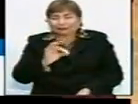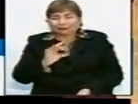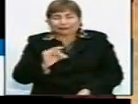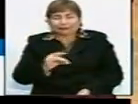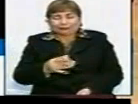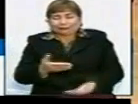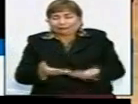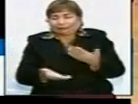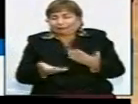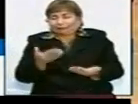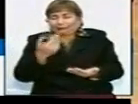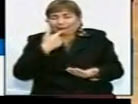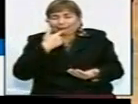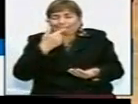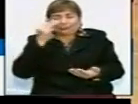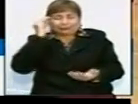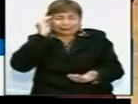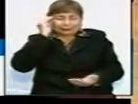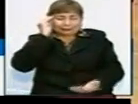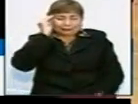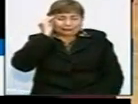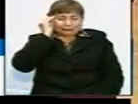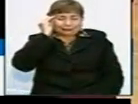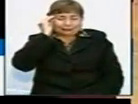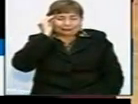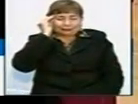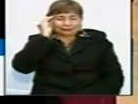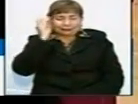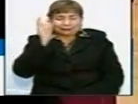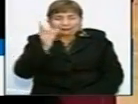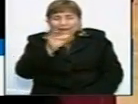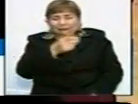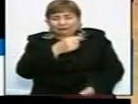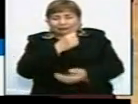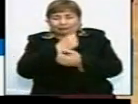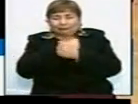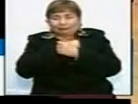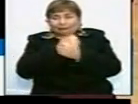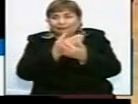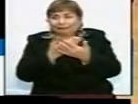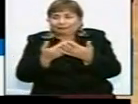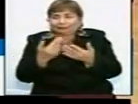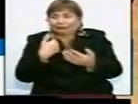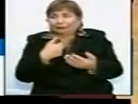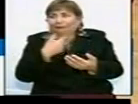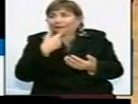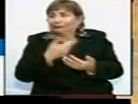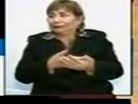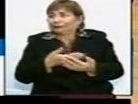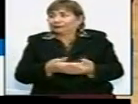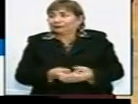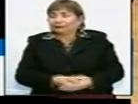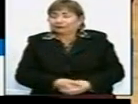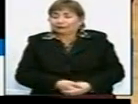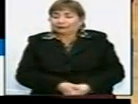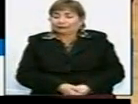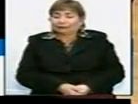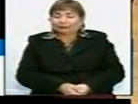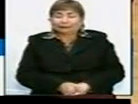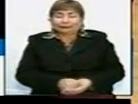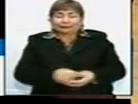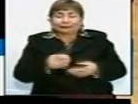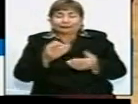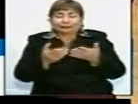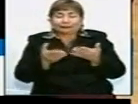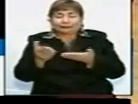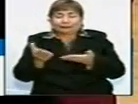repito este tema de reflexión de los vulnerables que somos y hay mucha más incertidumbre en la toma decisiones que un pronóstico